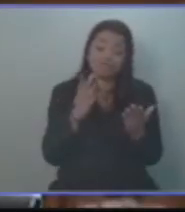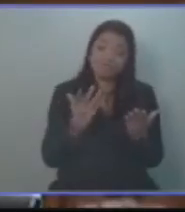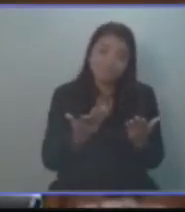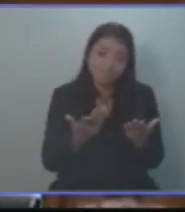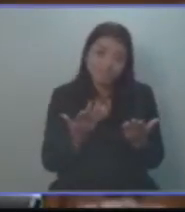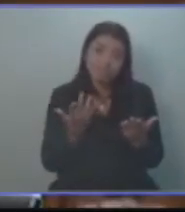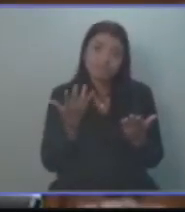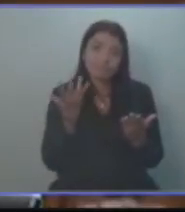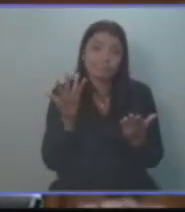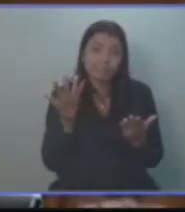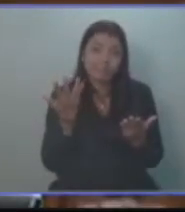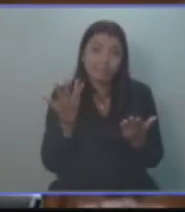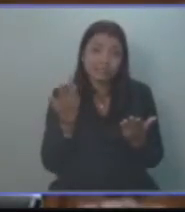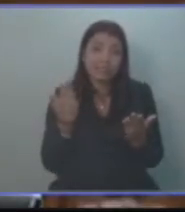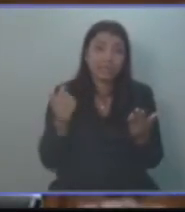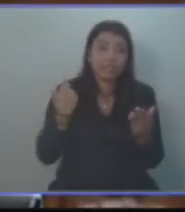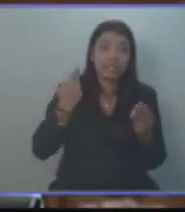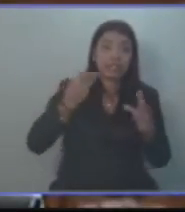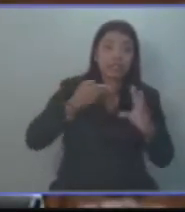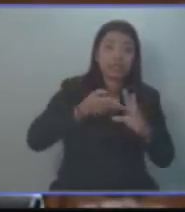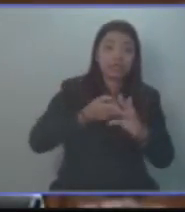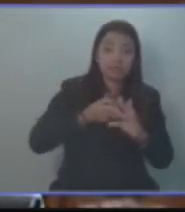ser nombrado residente son,